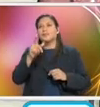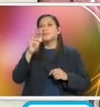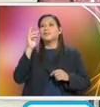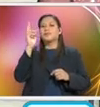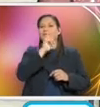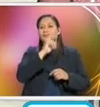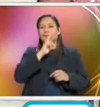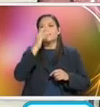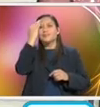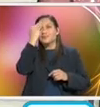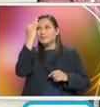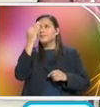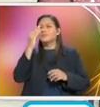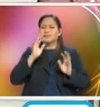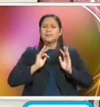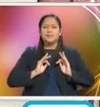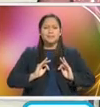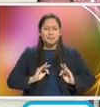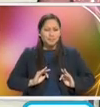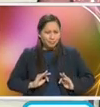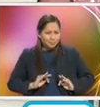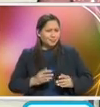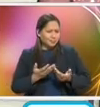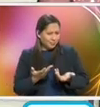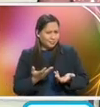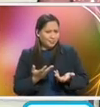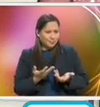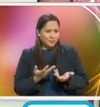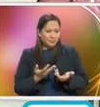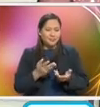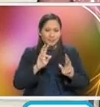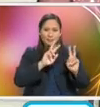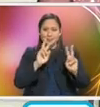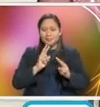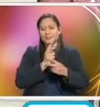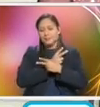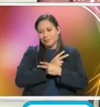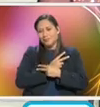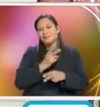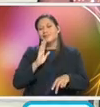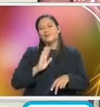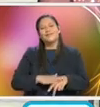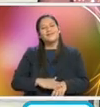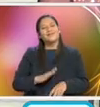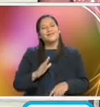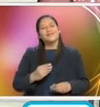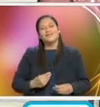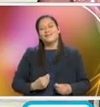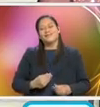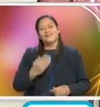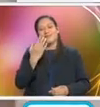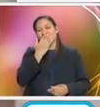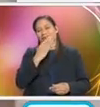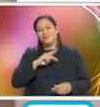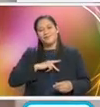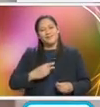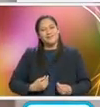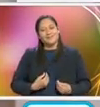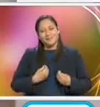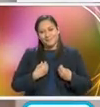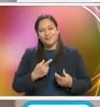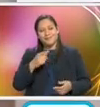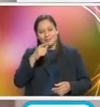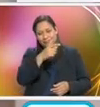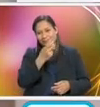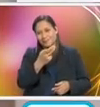es tranquilito, entonces, Sí. pues, En verano y en el mar la vida es más sabrosa. Exactamente, entonces, pues ahí